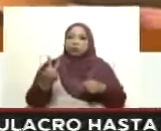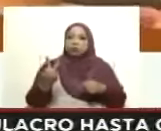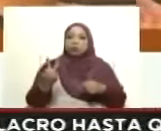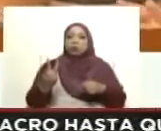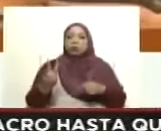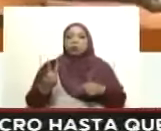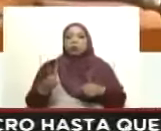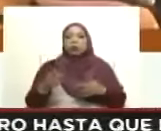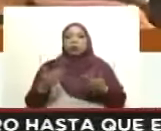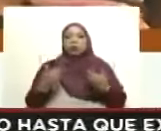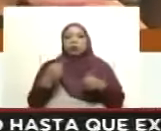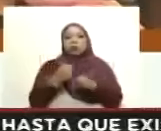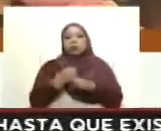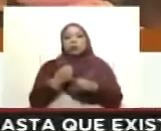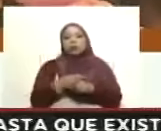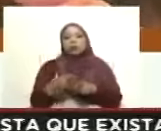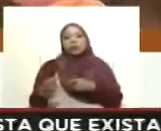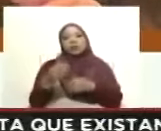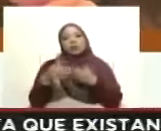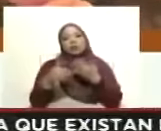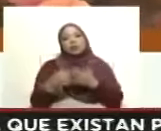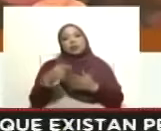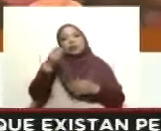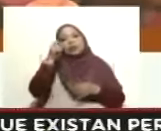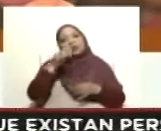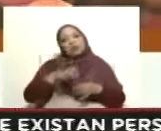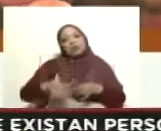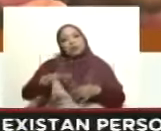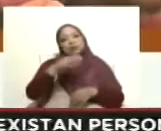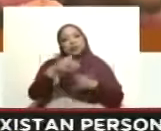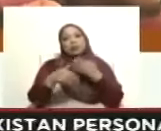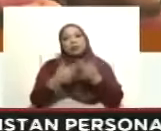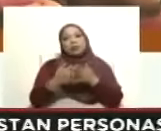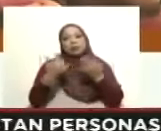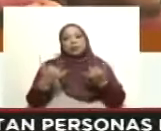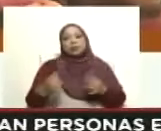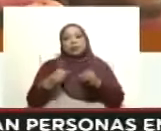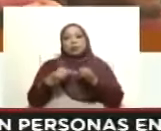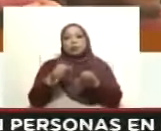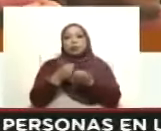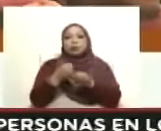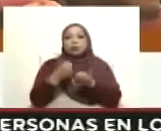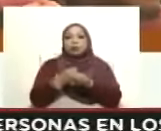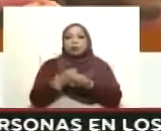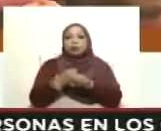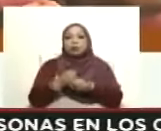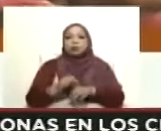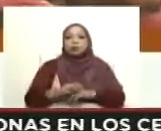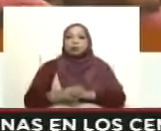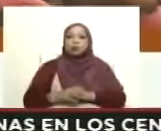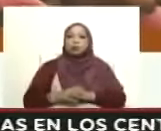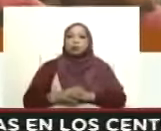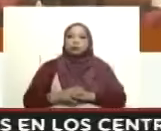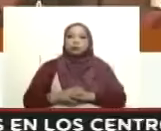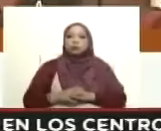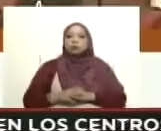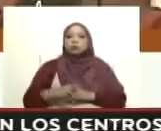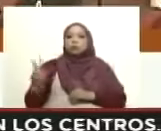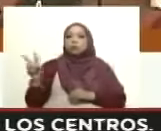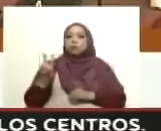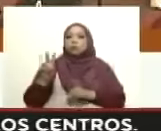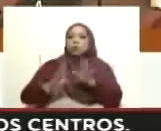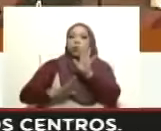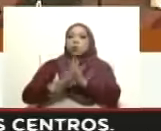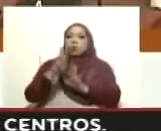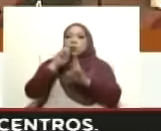único que le puedo seguir diciendo ese señor si no se quiere tomar el valum de 5 migr que siga dando ese tipo de declaraciones que siga dando ese tipo de declaraciones porque la